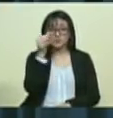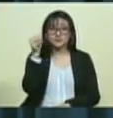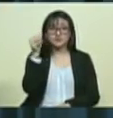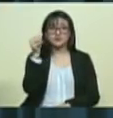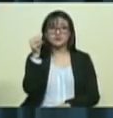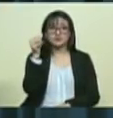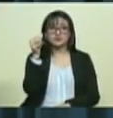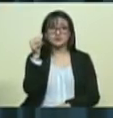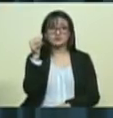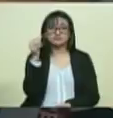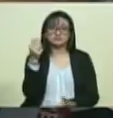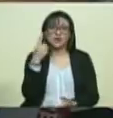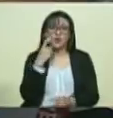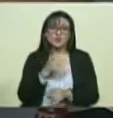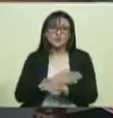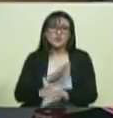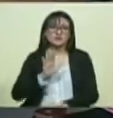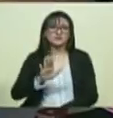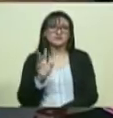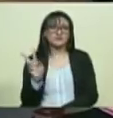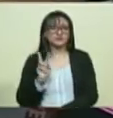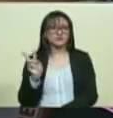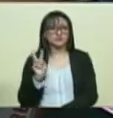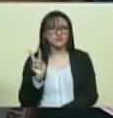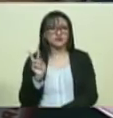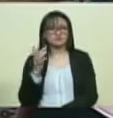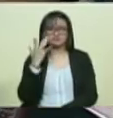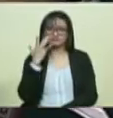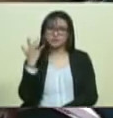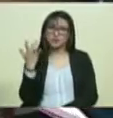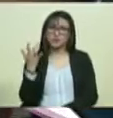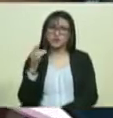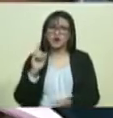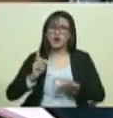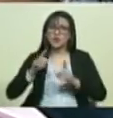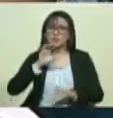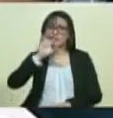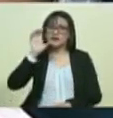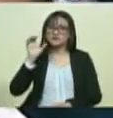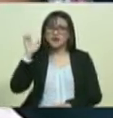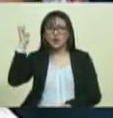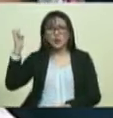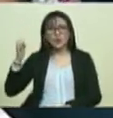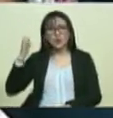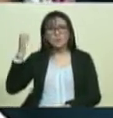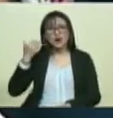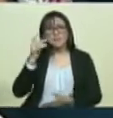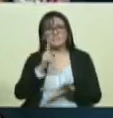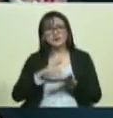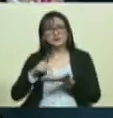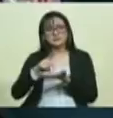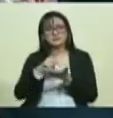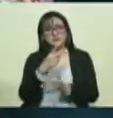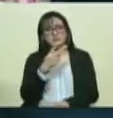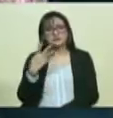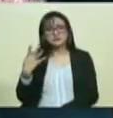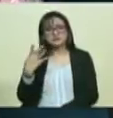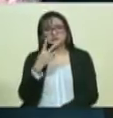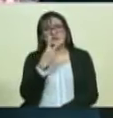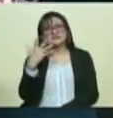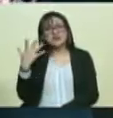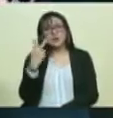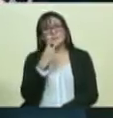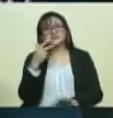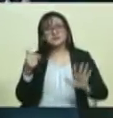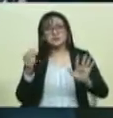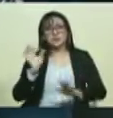domingo como es costumbre en venezuela hemos visto crítica de algunos países europeos que tienen participaciones de 25 26 por ciento